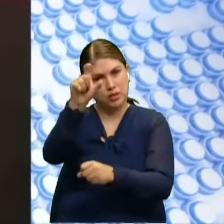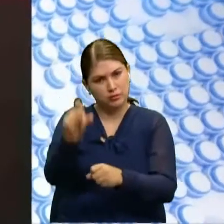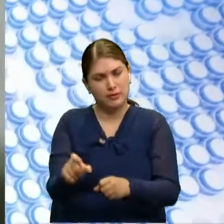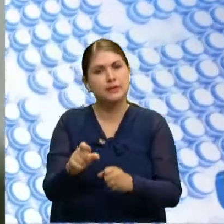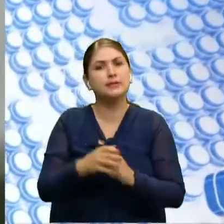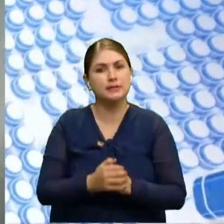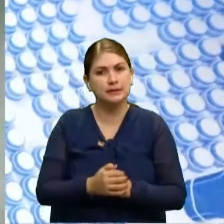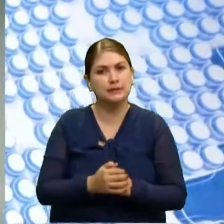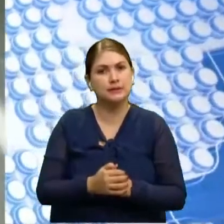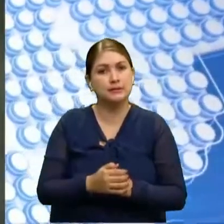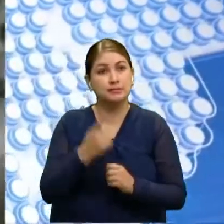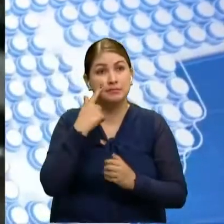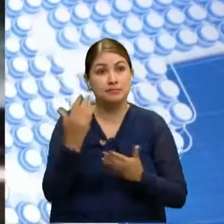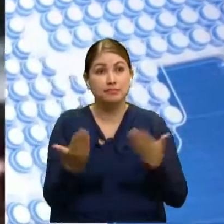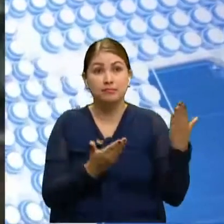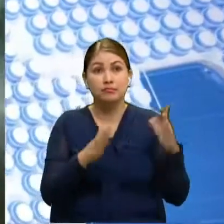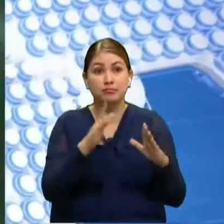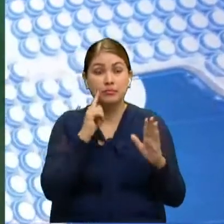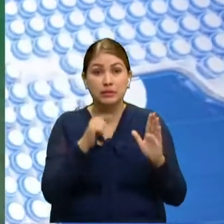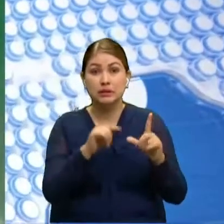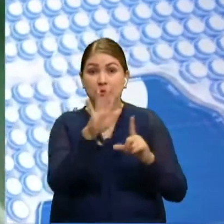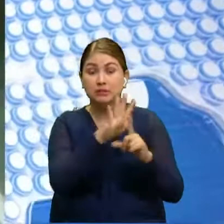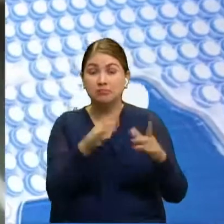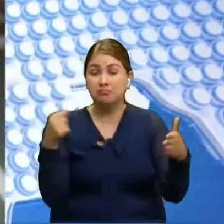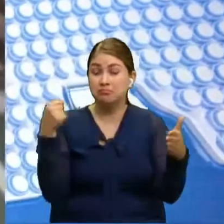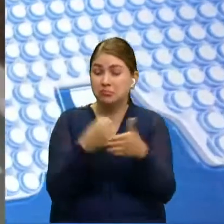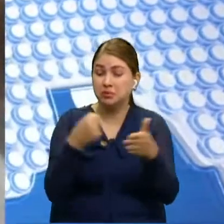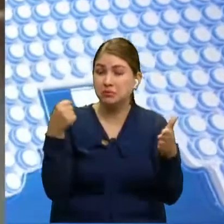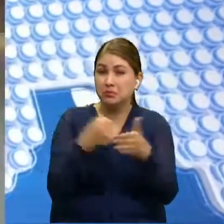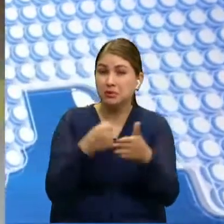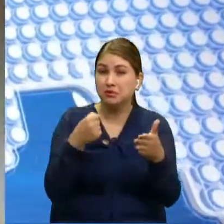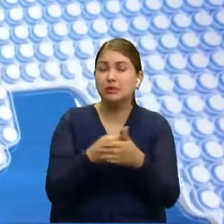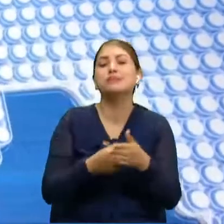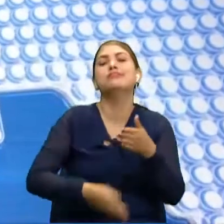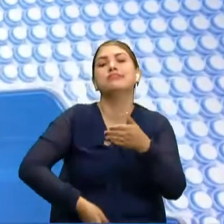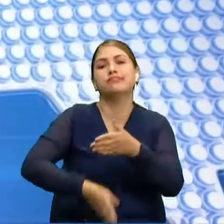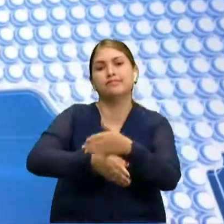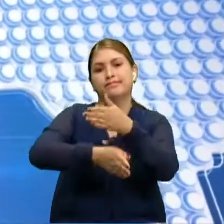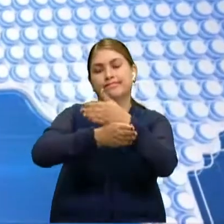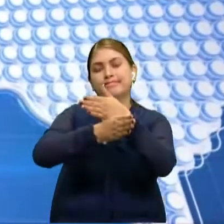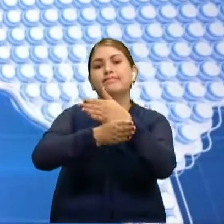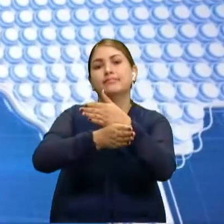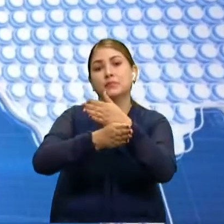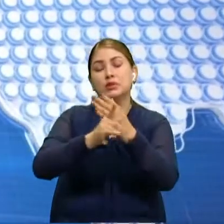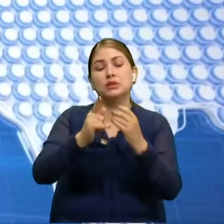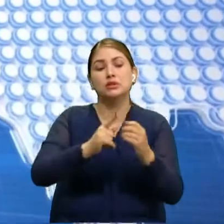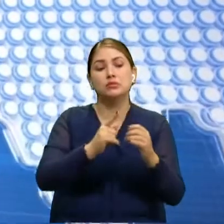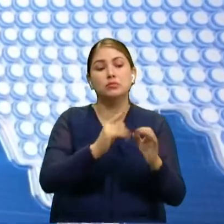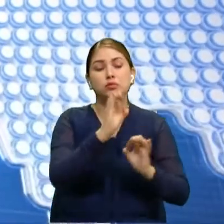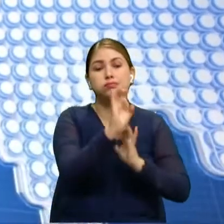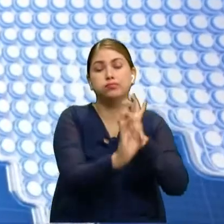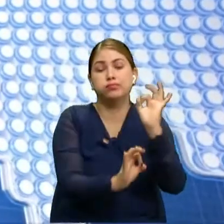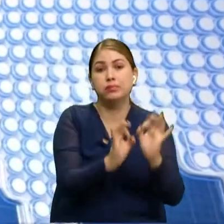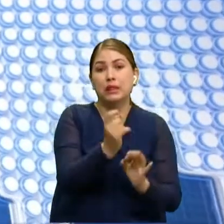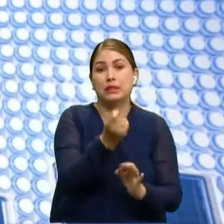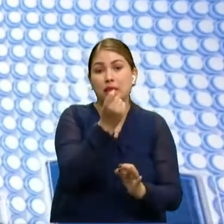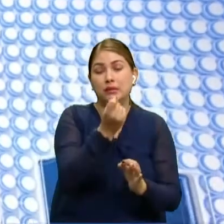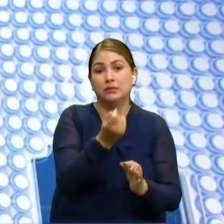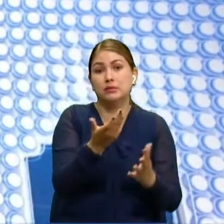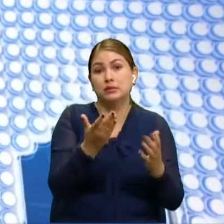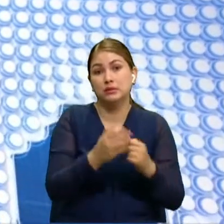pues lo registrado en días anteriores de accidentes de tránsito sigue demandando unidades de cuidados intensivos.